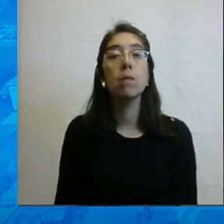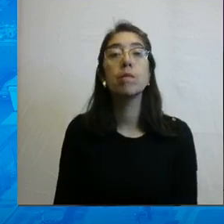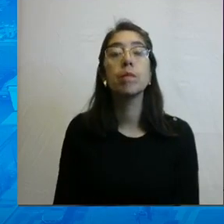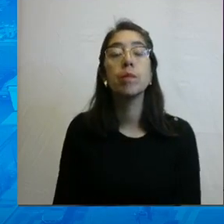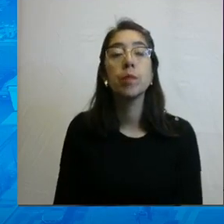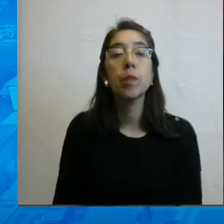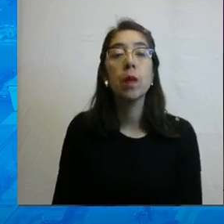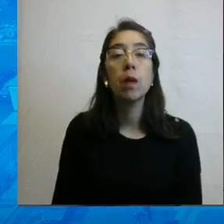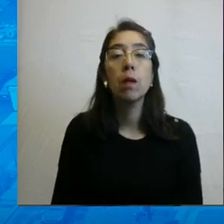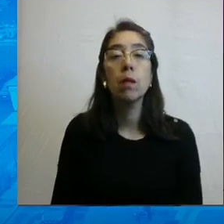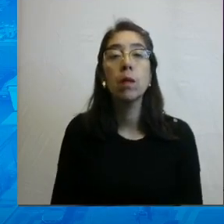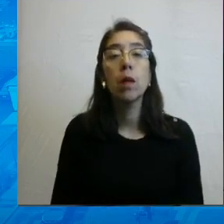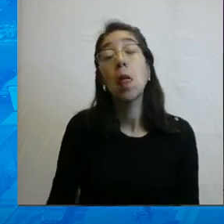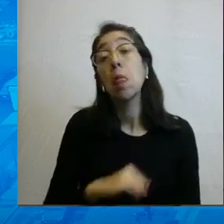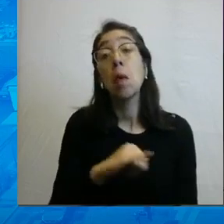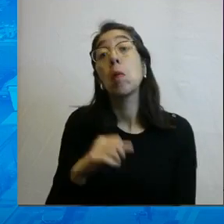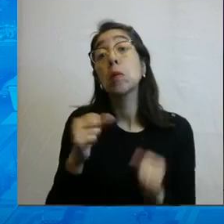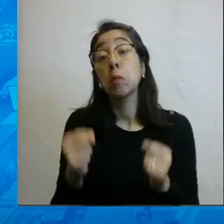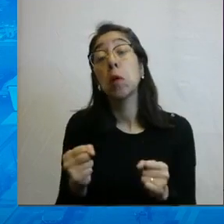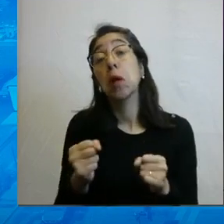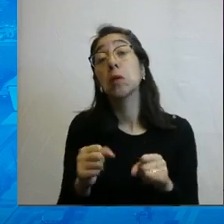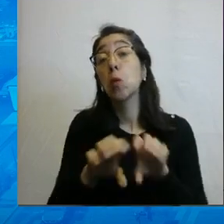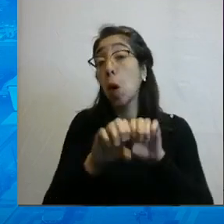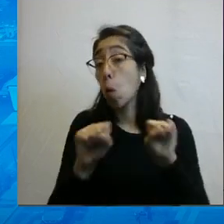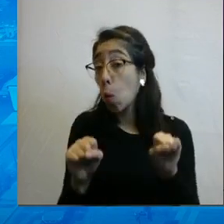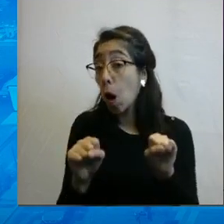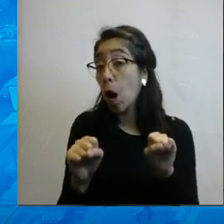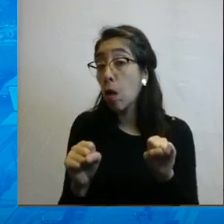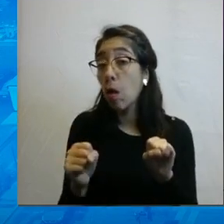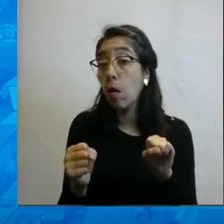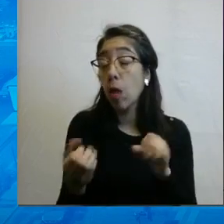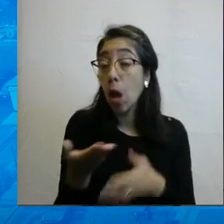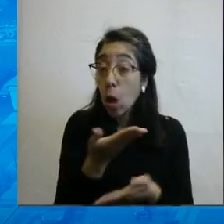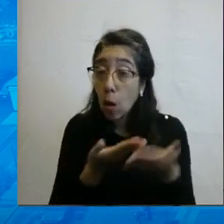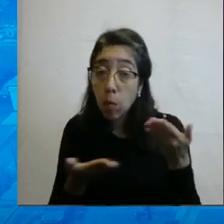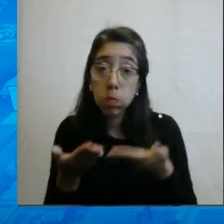este espacio, se podría hacer un acuerdo de convivencia u otro comodato.